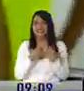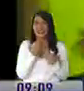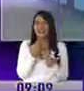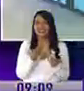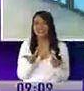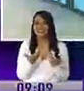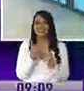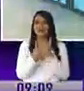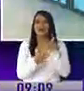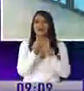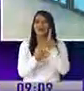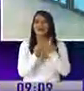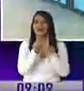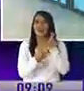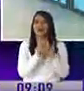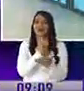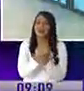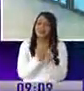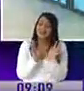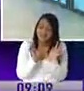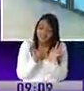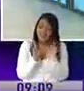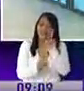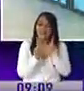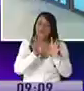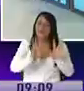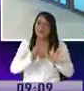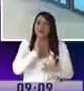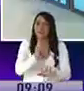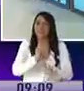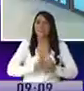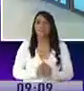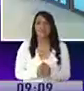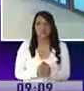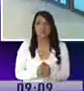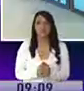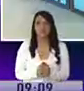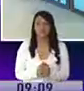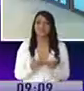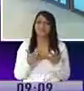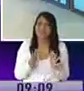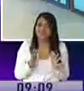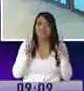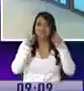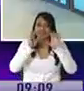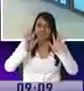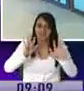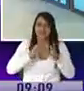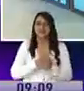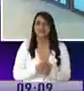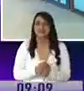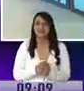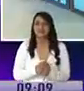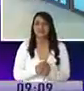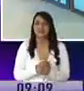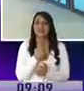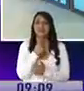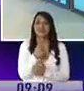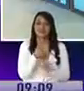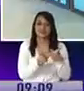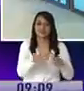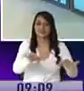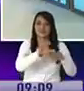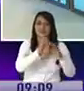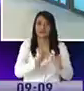siempre los desafíos A ver déjame decirte Violeta que los desafíos están Ah me me encantó todo lo que dijeron estos inas